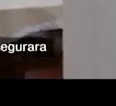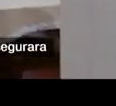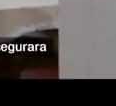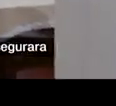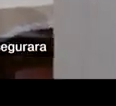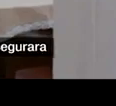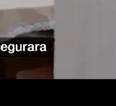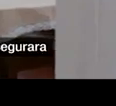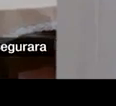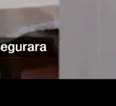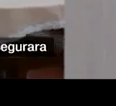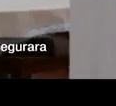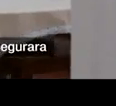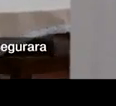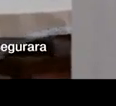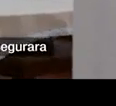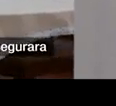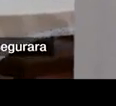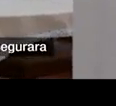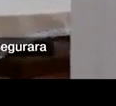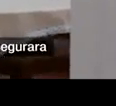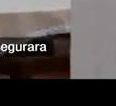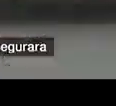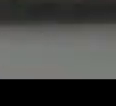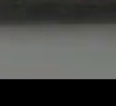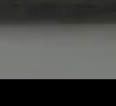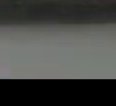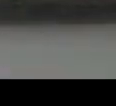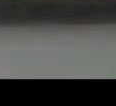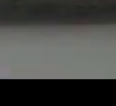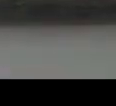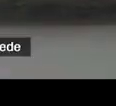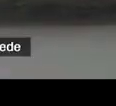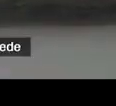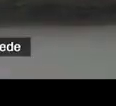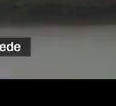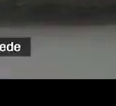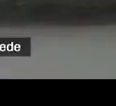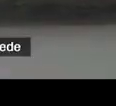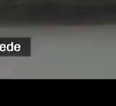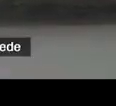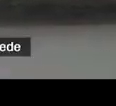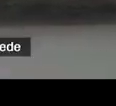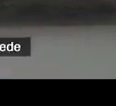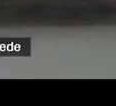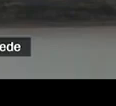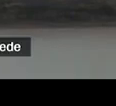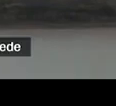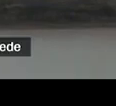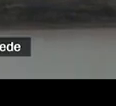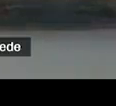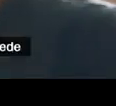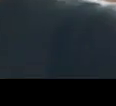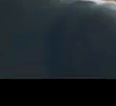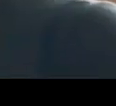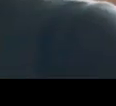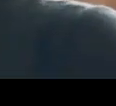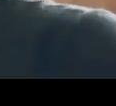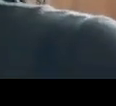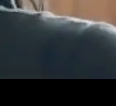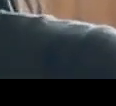que viera que me dijeron que yo tenía que pedirle que me asegurara y como ya llevo... Ah, lo que pasa, Lucía, es que usted trabaja por horas y no se puede.